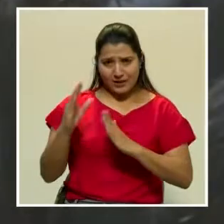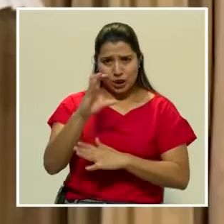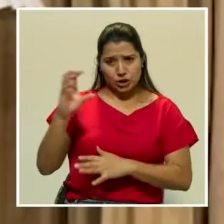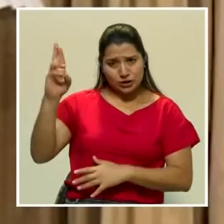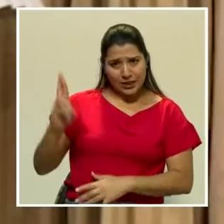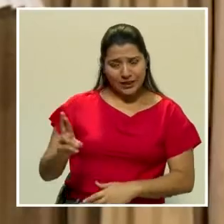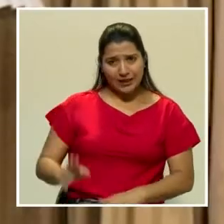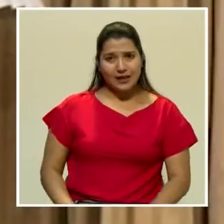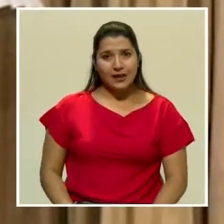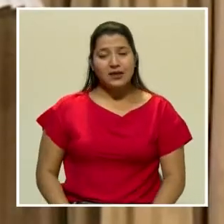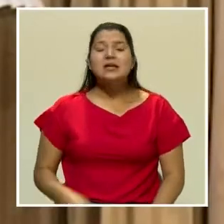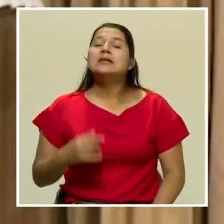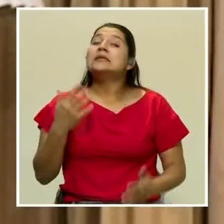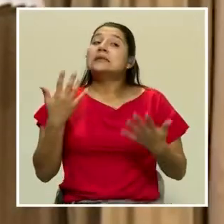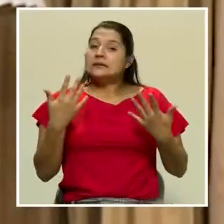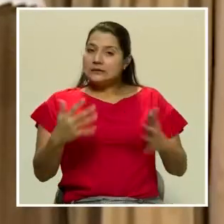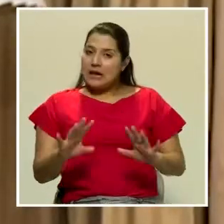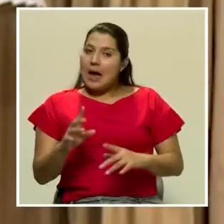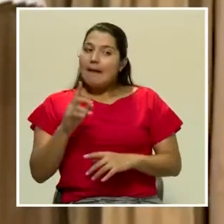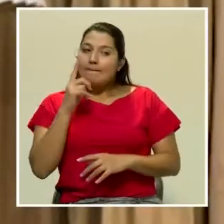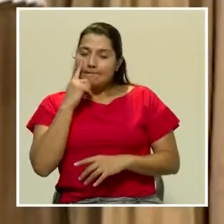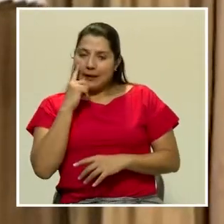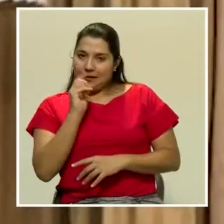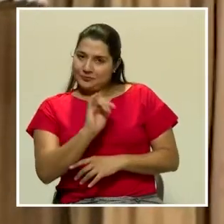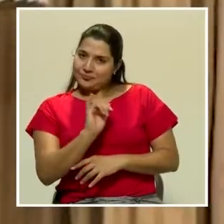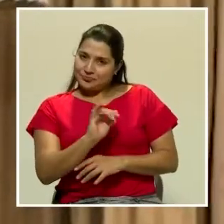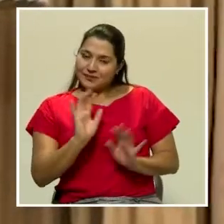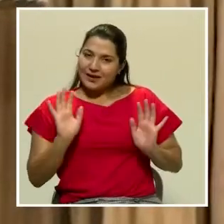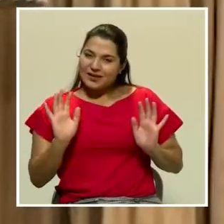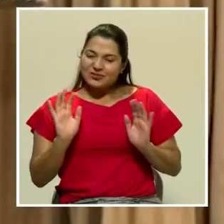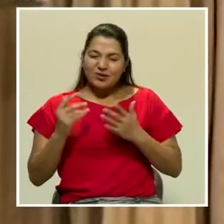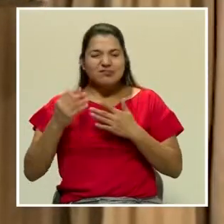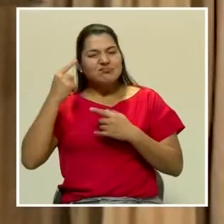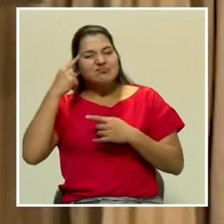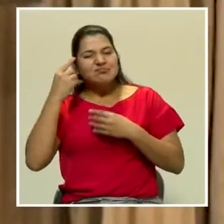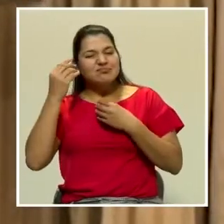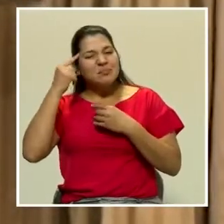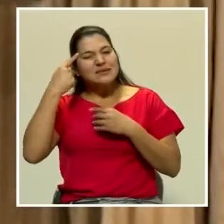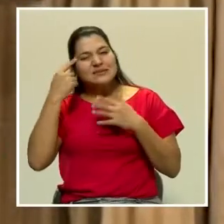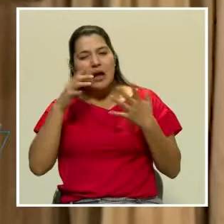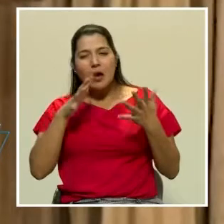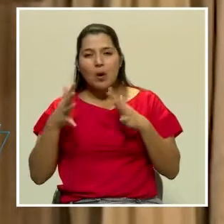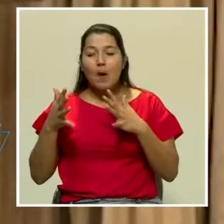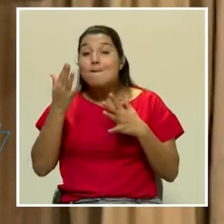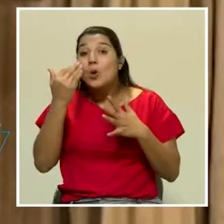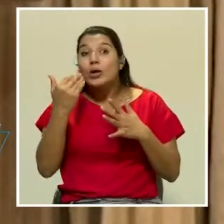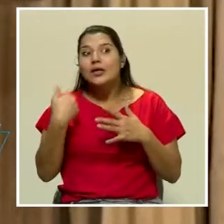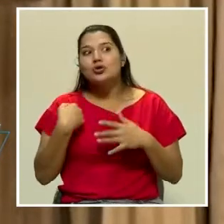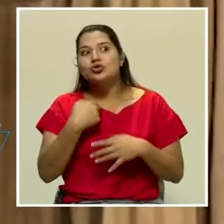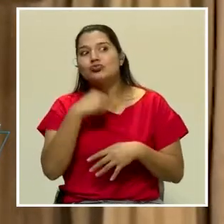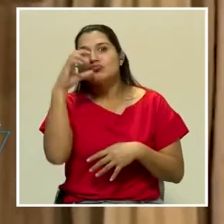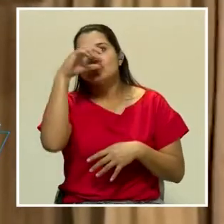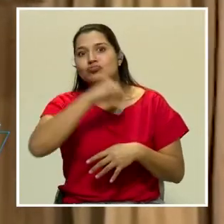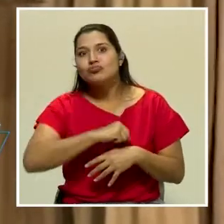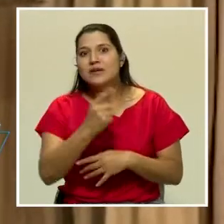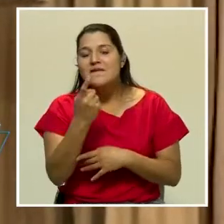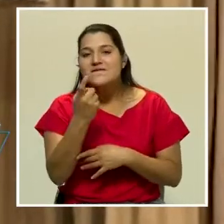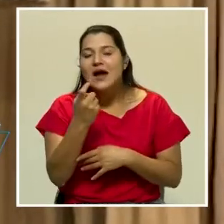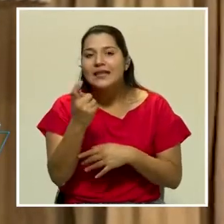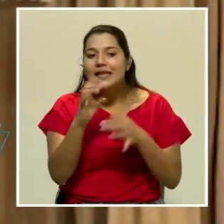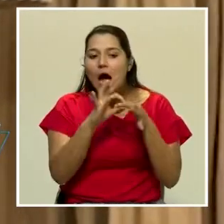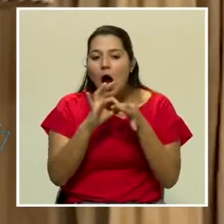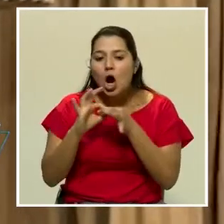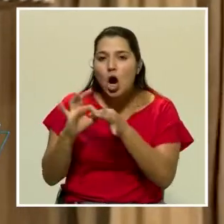país. Se veía venir porque se vio la falta de coordinación entre la